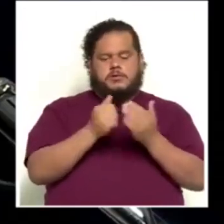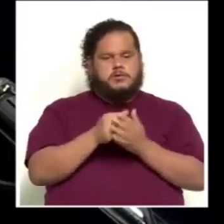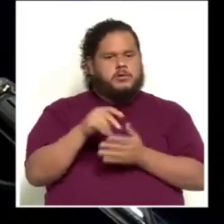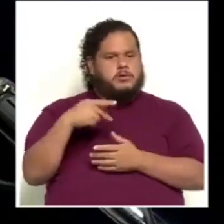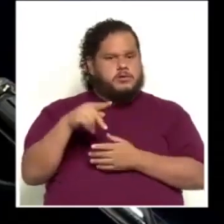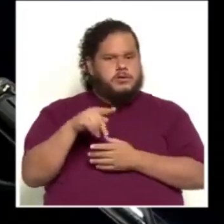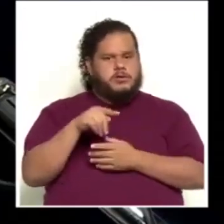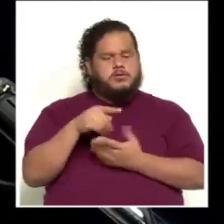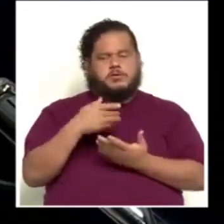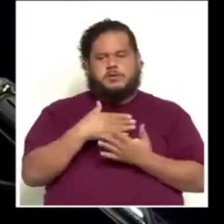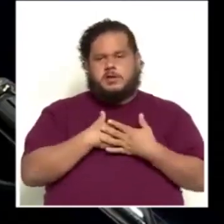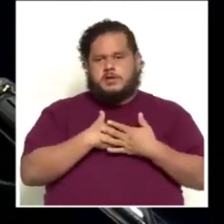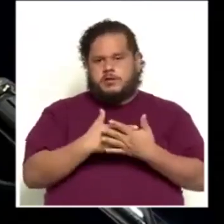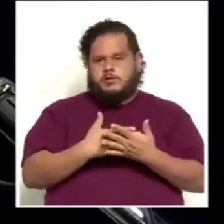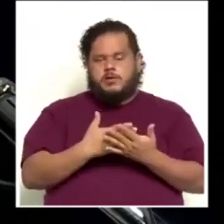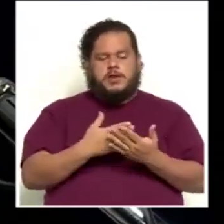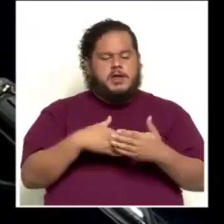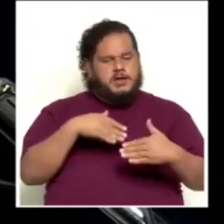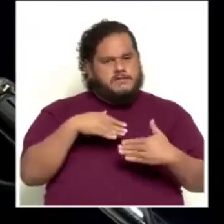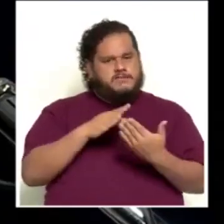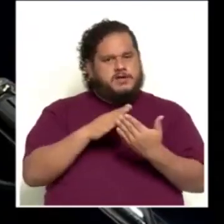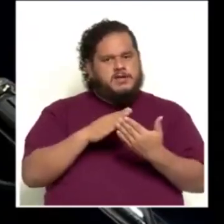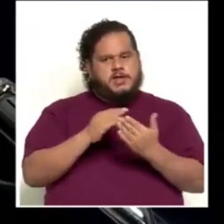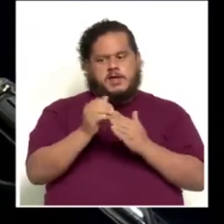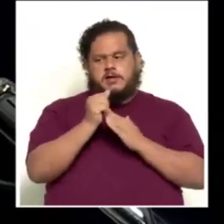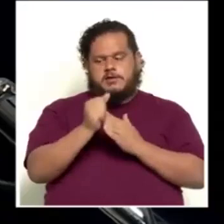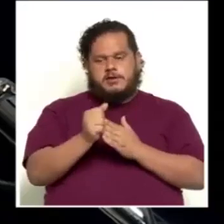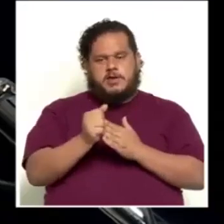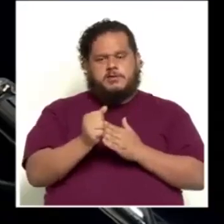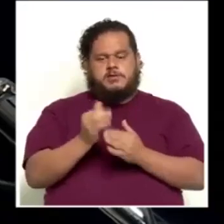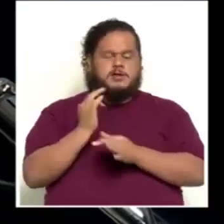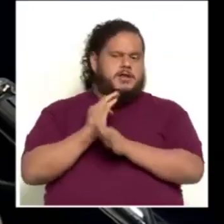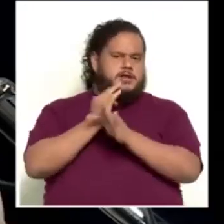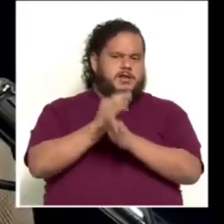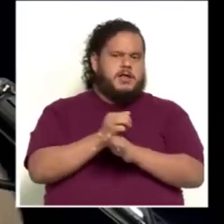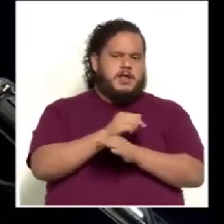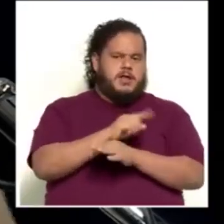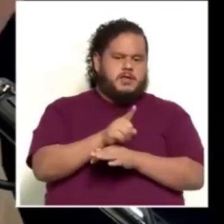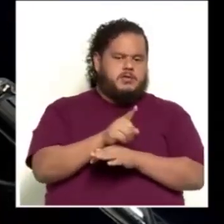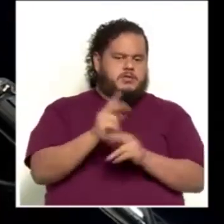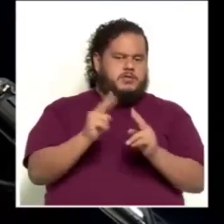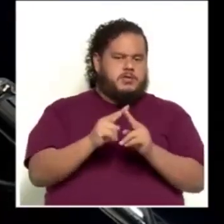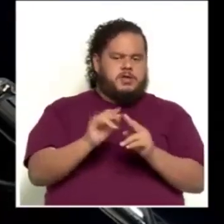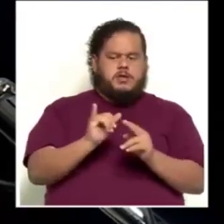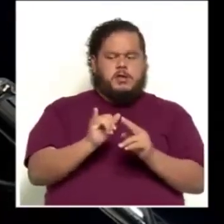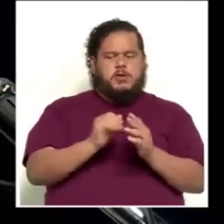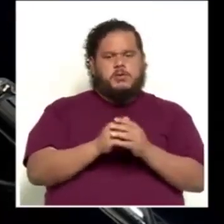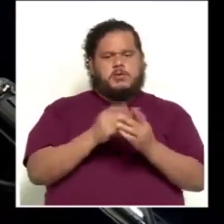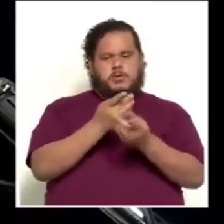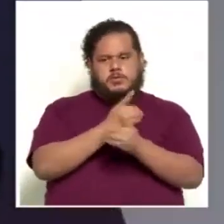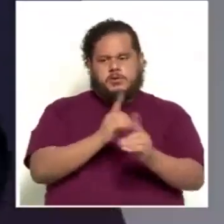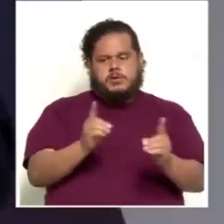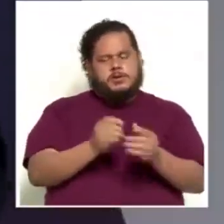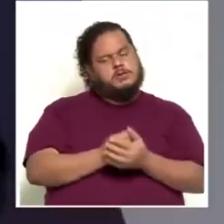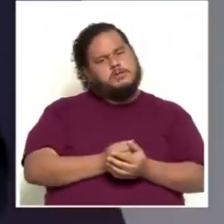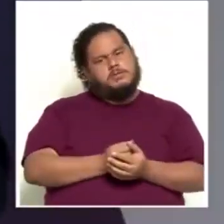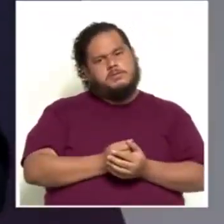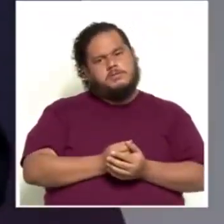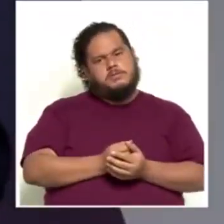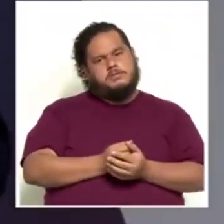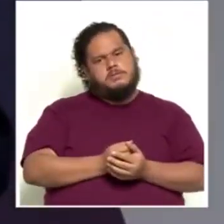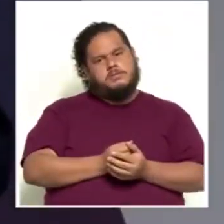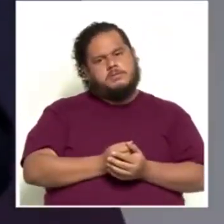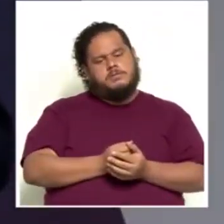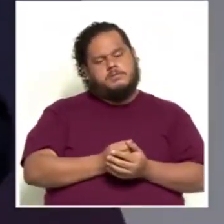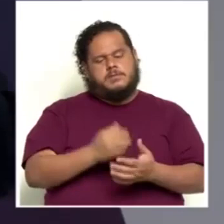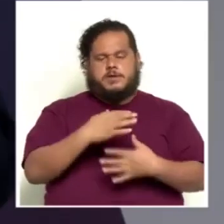que eso supone frente a los liderazgos que tradicionalmente ellos conocían como democráticos.